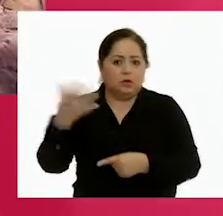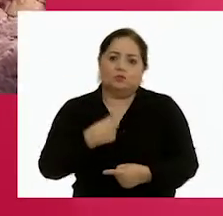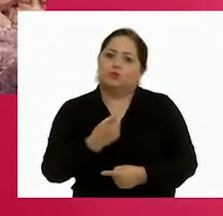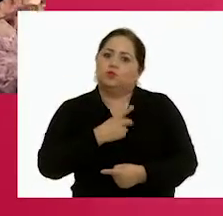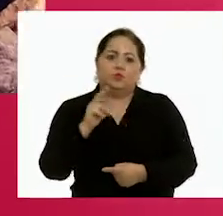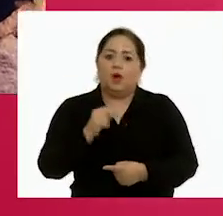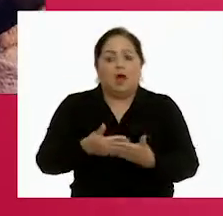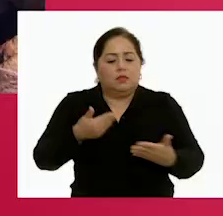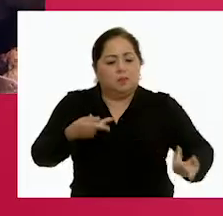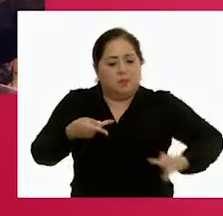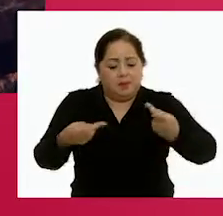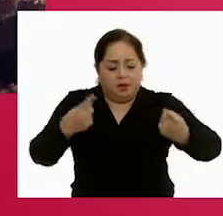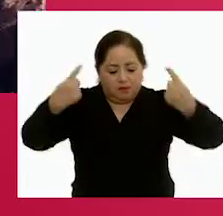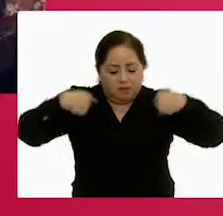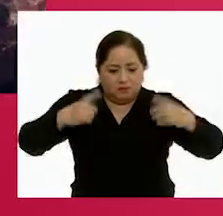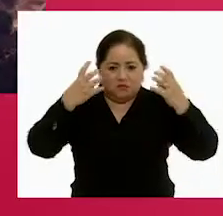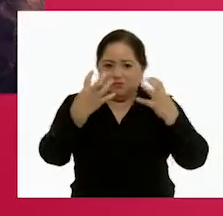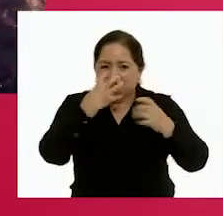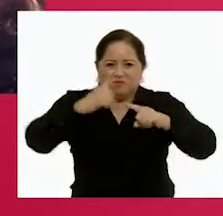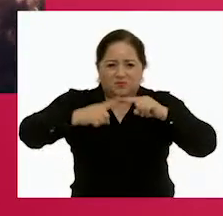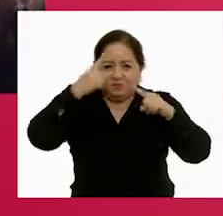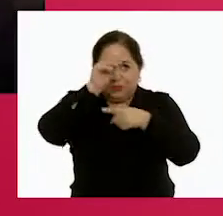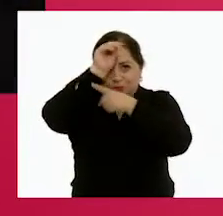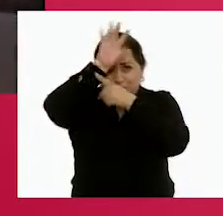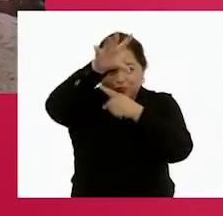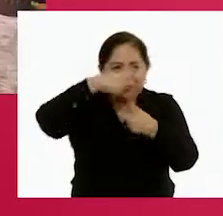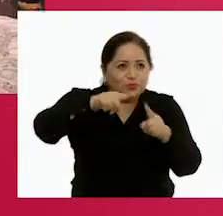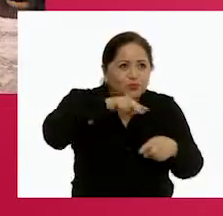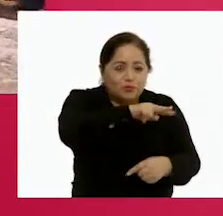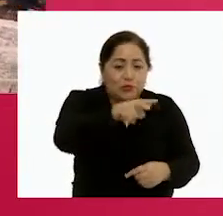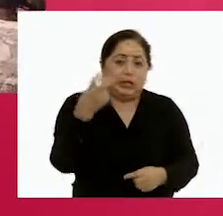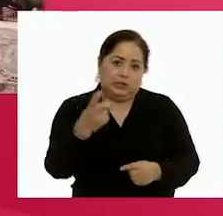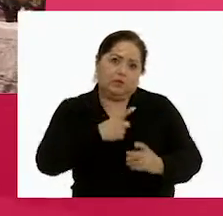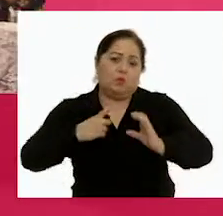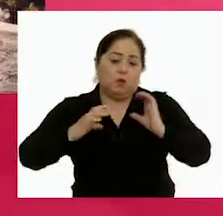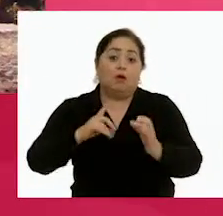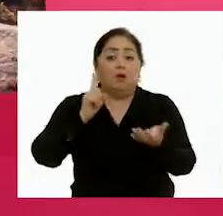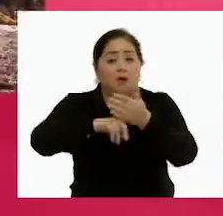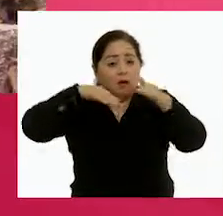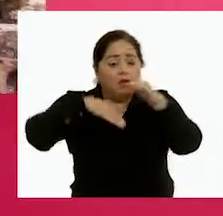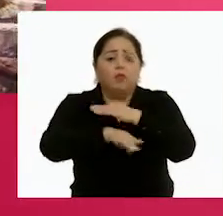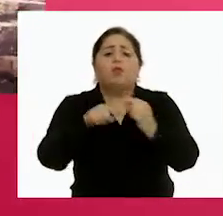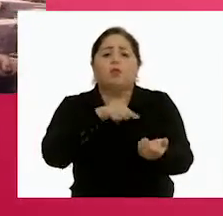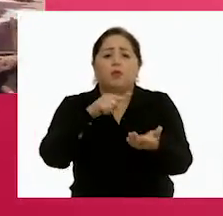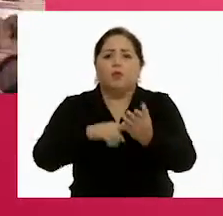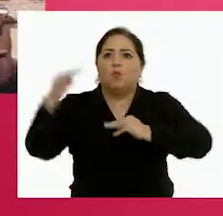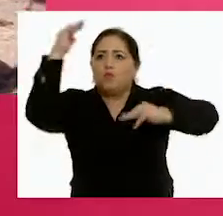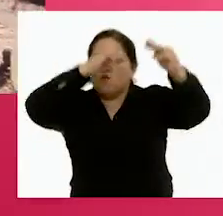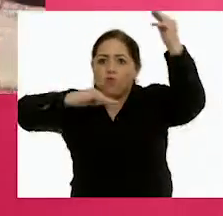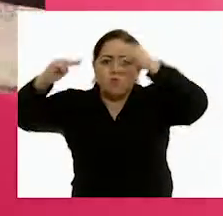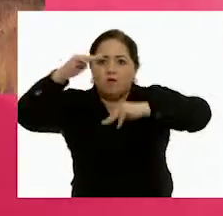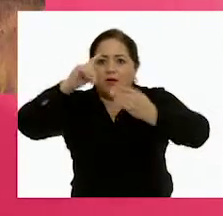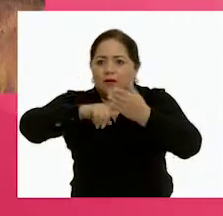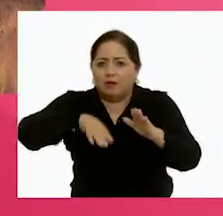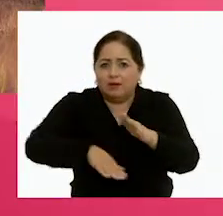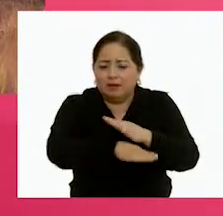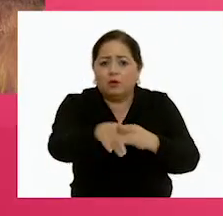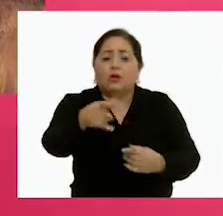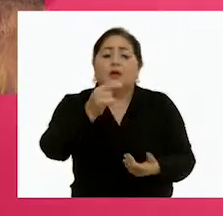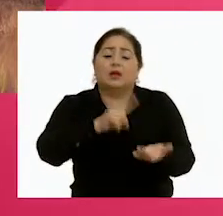entrar preparados con equipo de seguridad e iluminación. Estas cavernas se encuentran ubicadas entre montañas semidesérticas